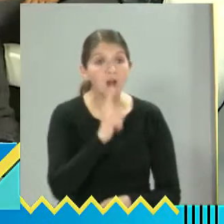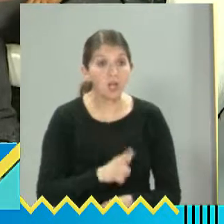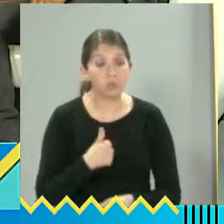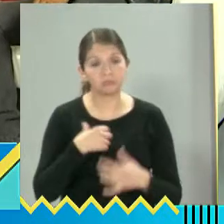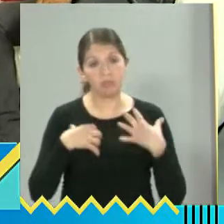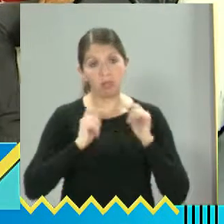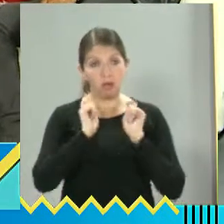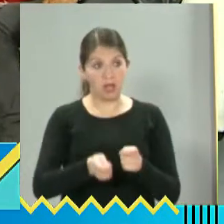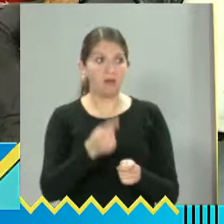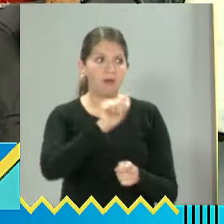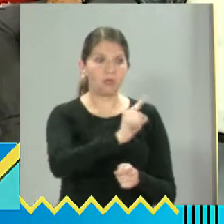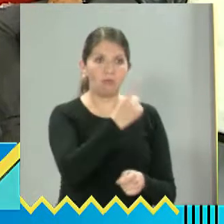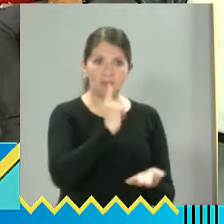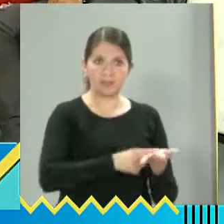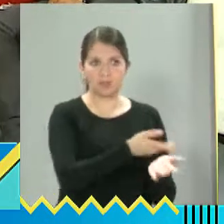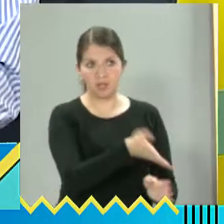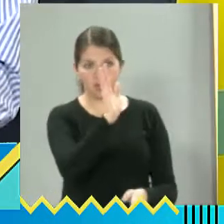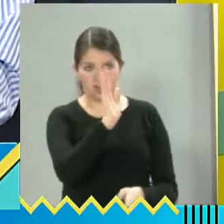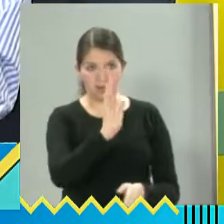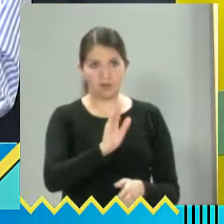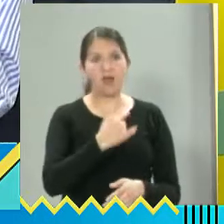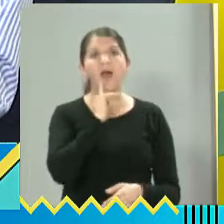esté enmarcada en esta teoría del empujoncito?